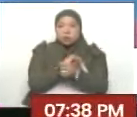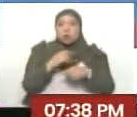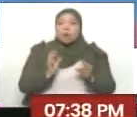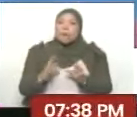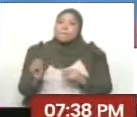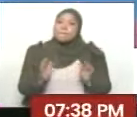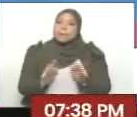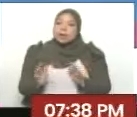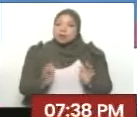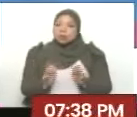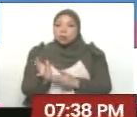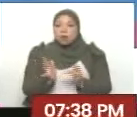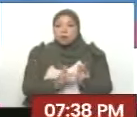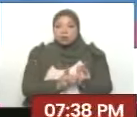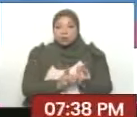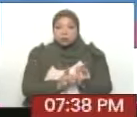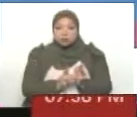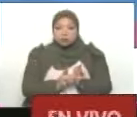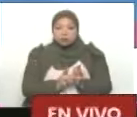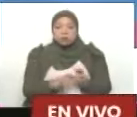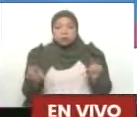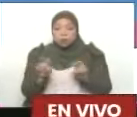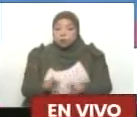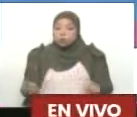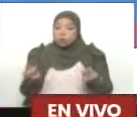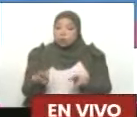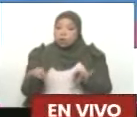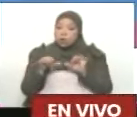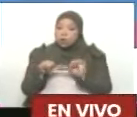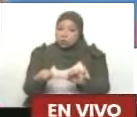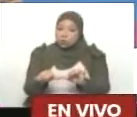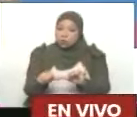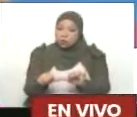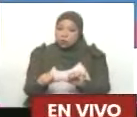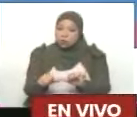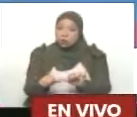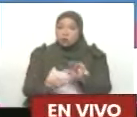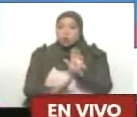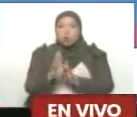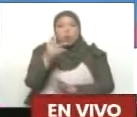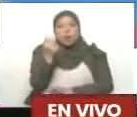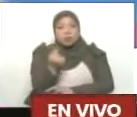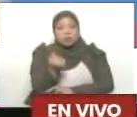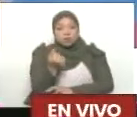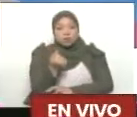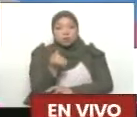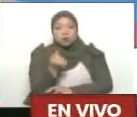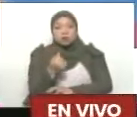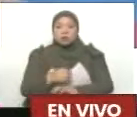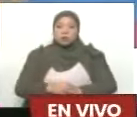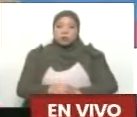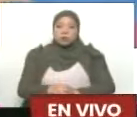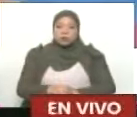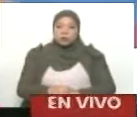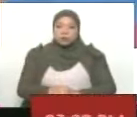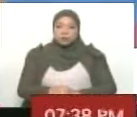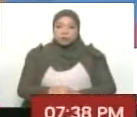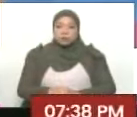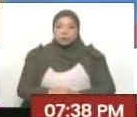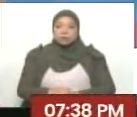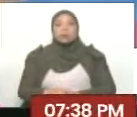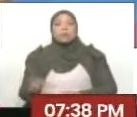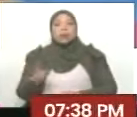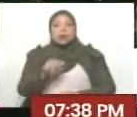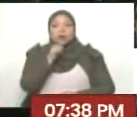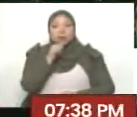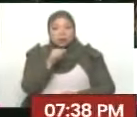abril. Y las investigaciones continuaron. Se recuperó parte, Luis Guillermo, del patrimonio